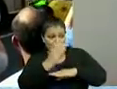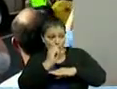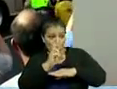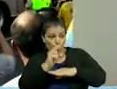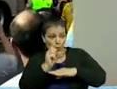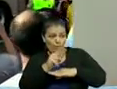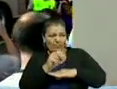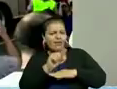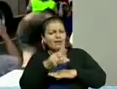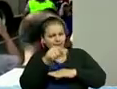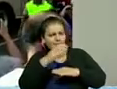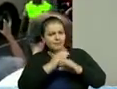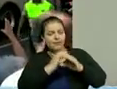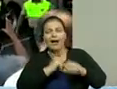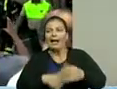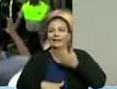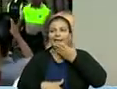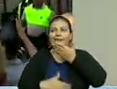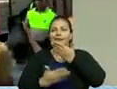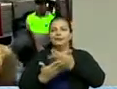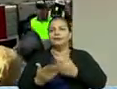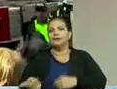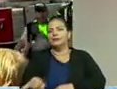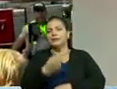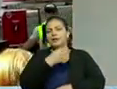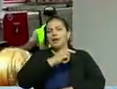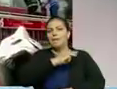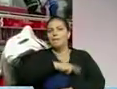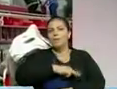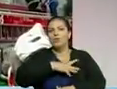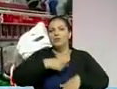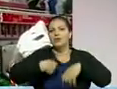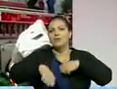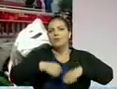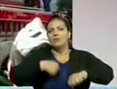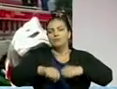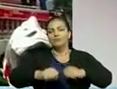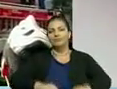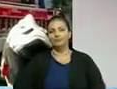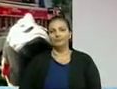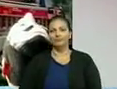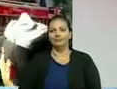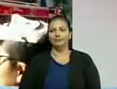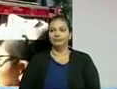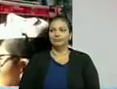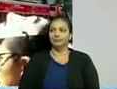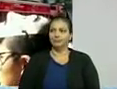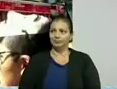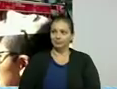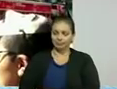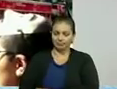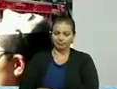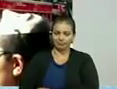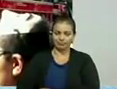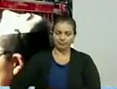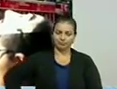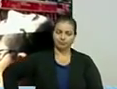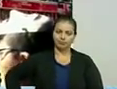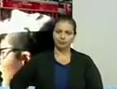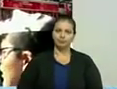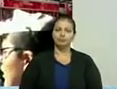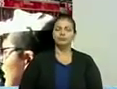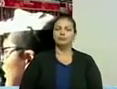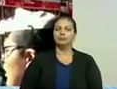al municipio de Guayaquil a hacer un trámite. Y como ven, hay algunos que desconocen del cierre de algunas calles aquí en